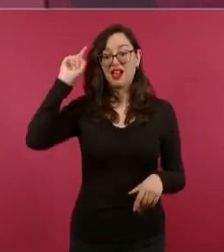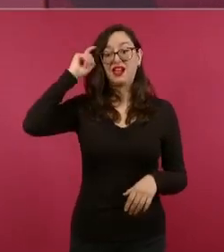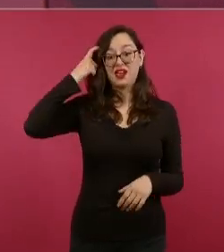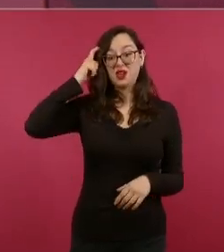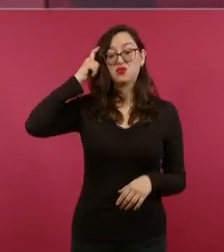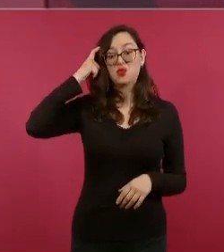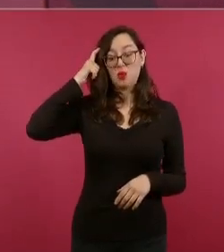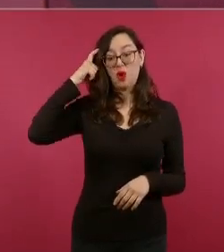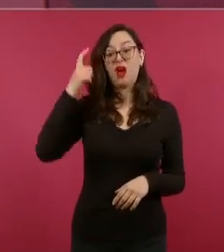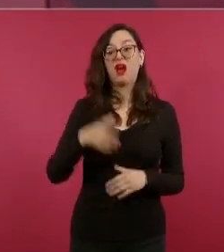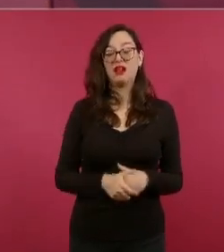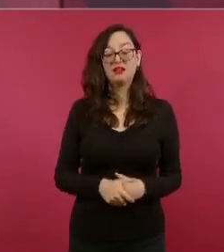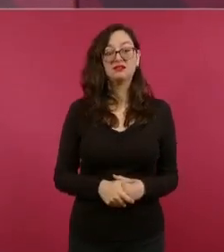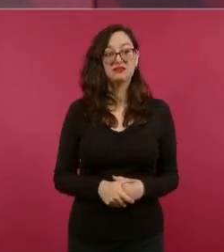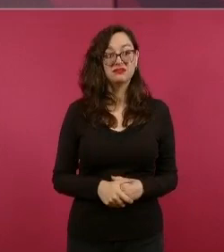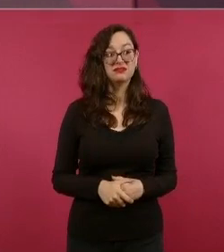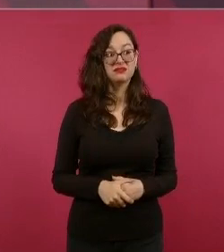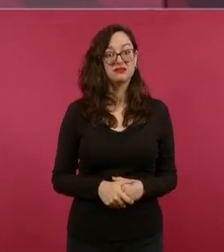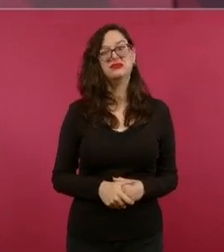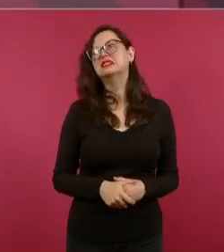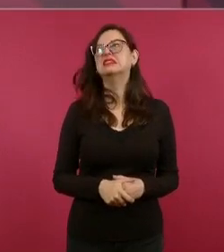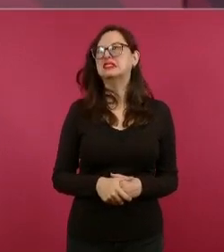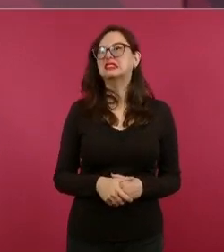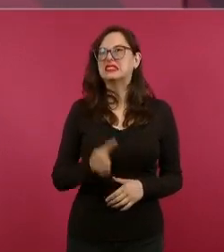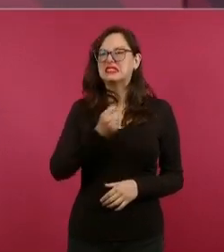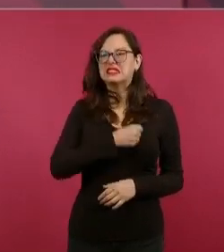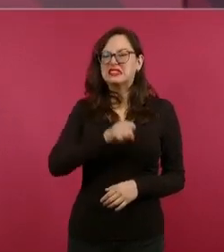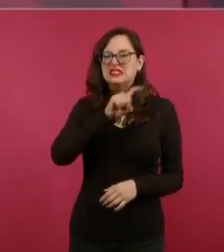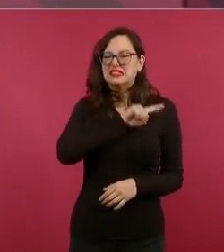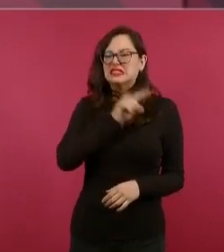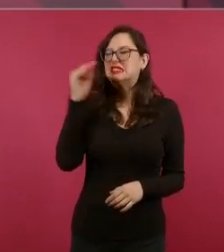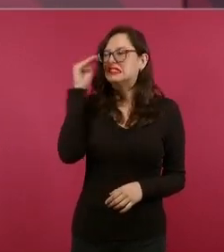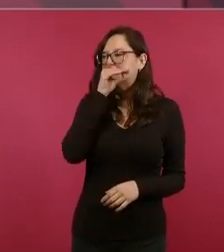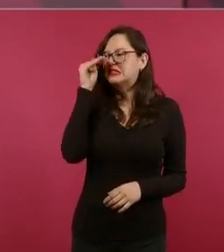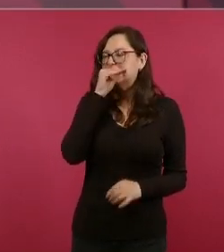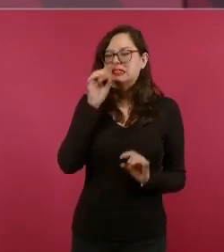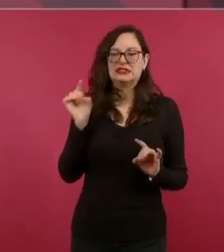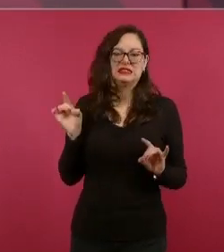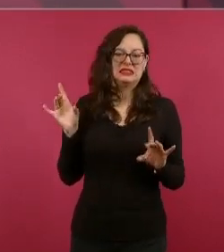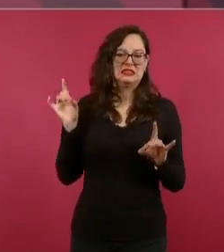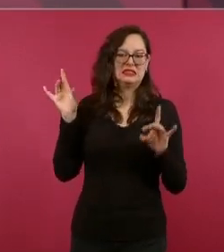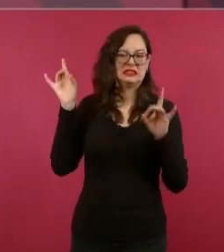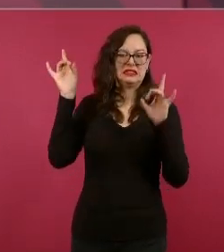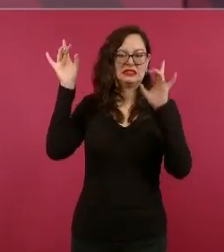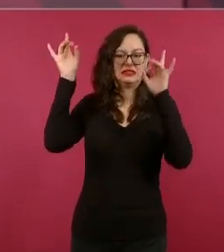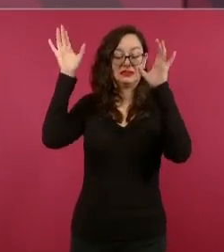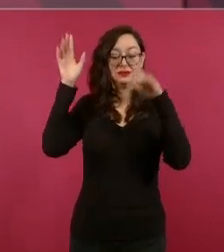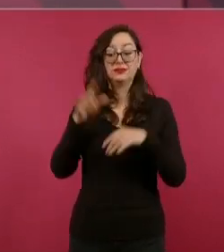aunque parezca increíble.